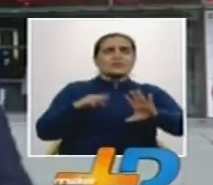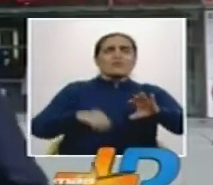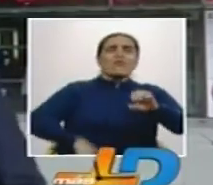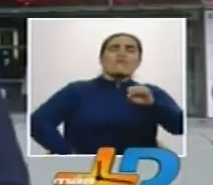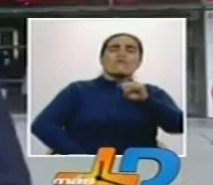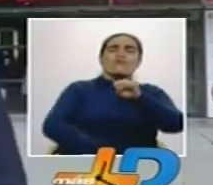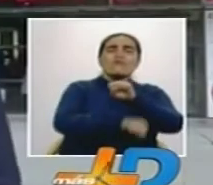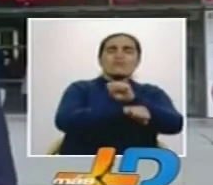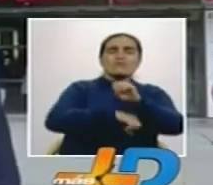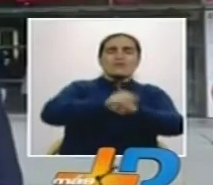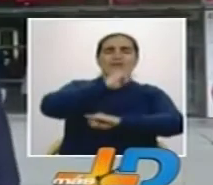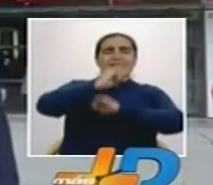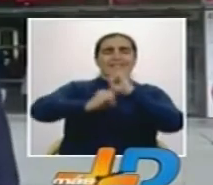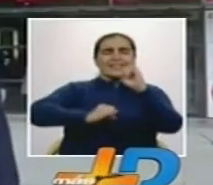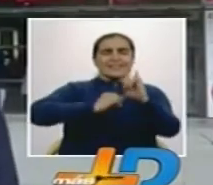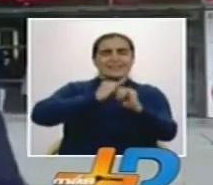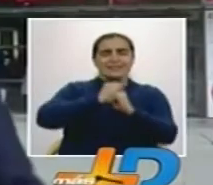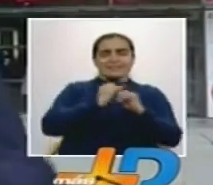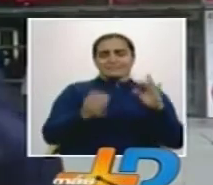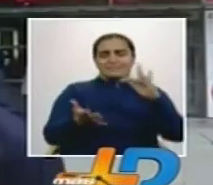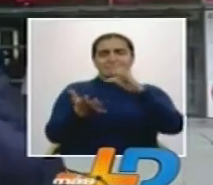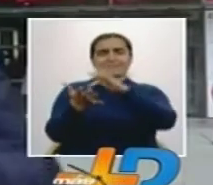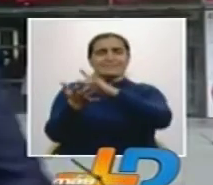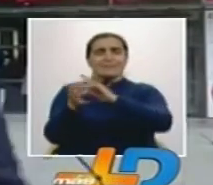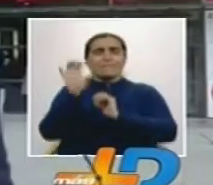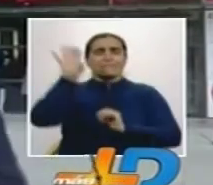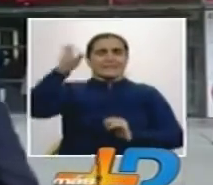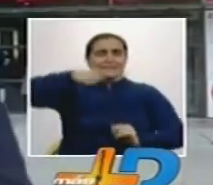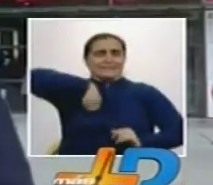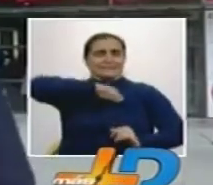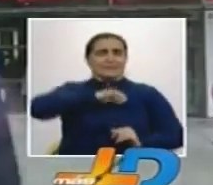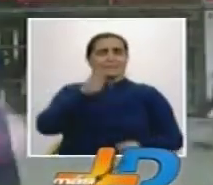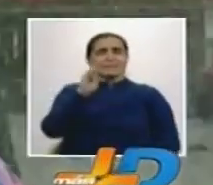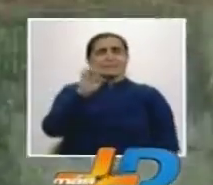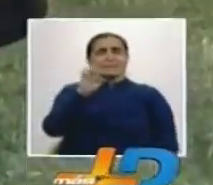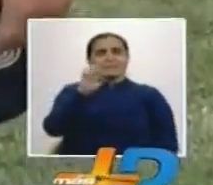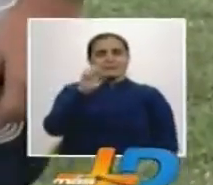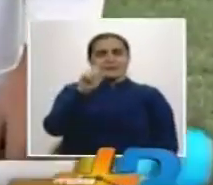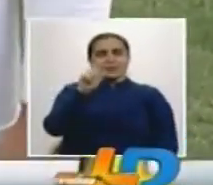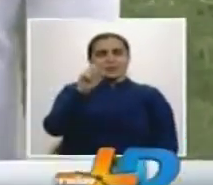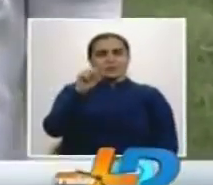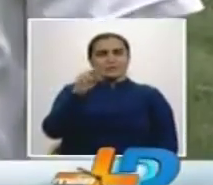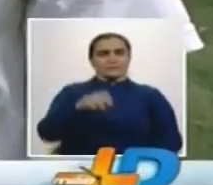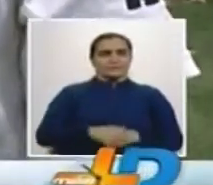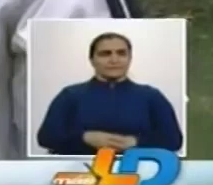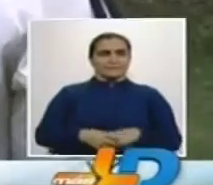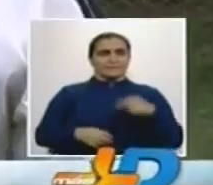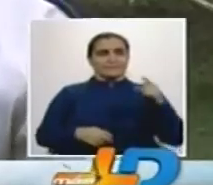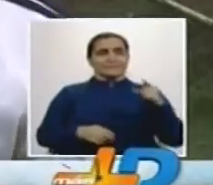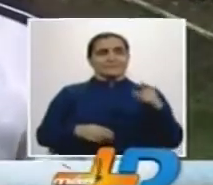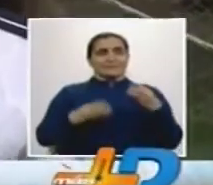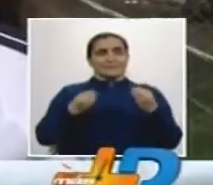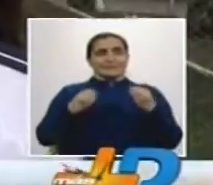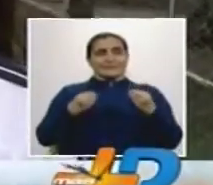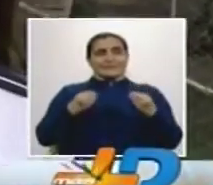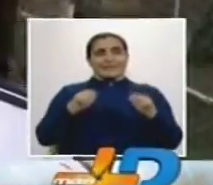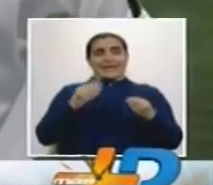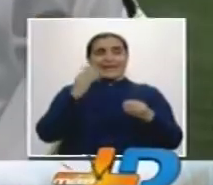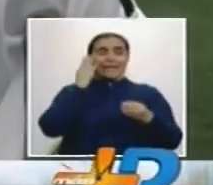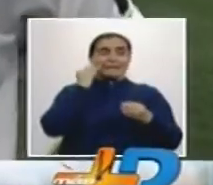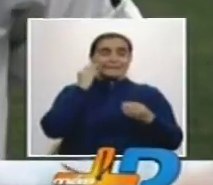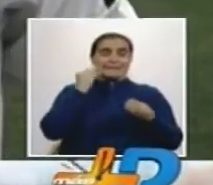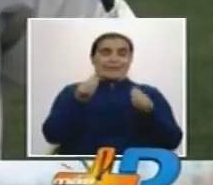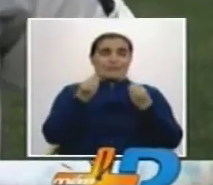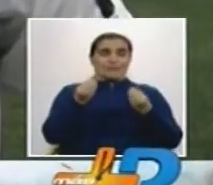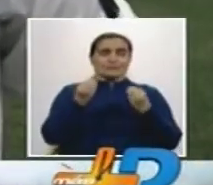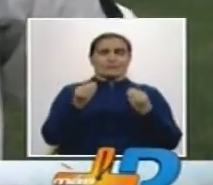torneo internacional infantil que se llevó a cabo en Barcelona. Más Pacífico estuvo con ella. Con la maleta cargada de nuevas experiencias,